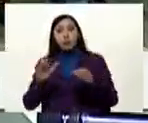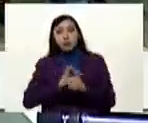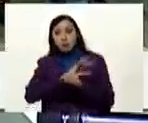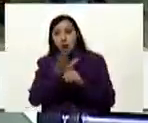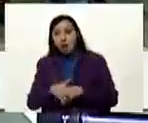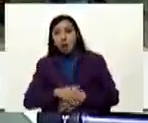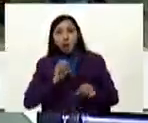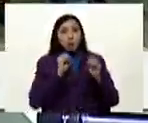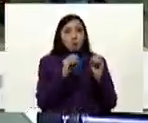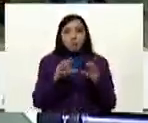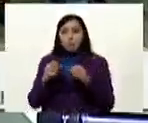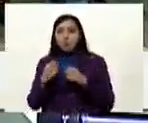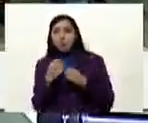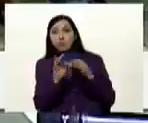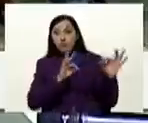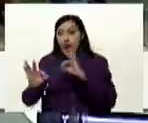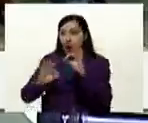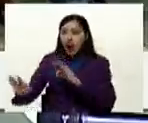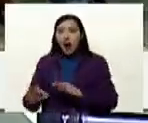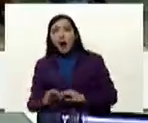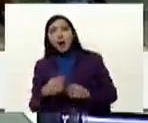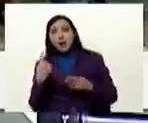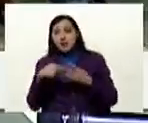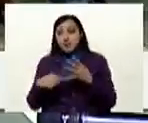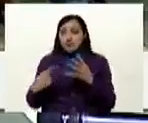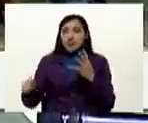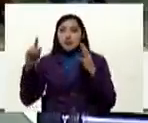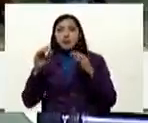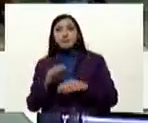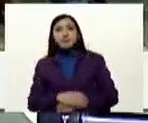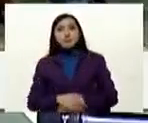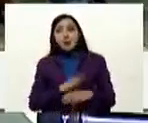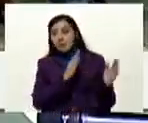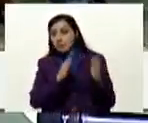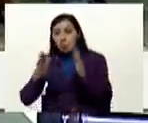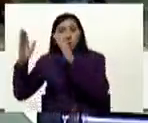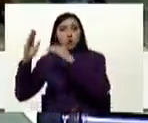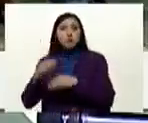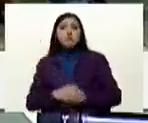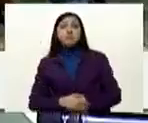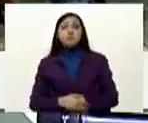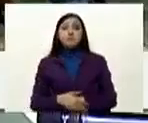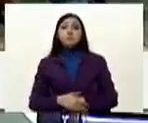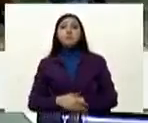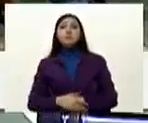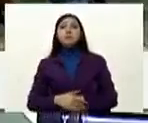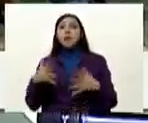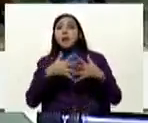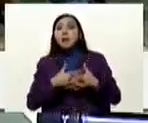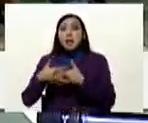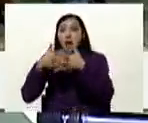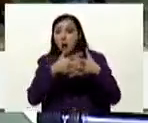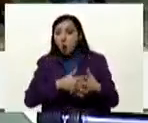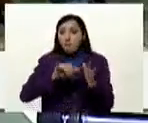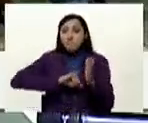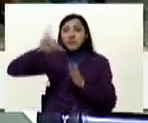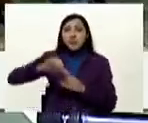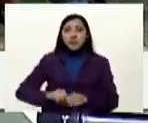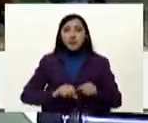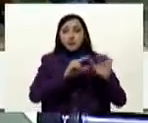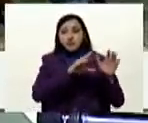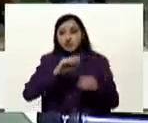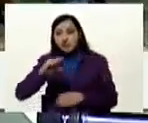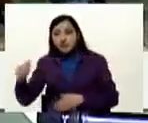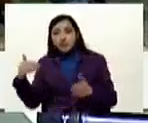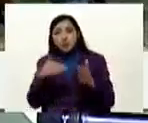una primera ola, una segunda, una tercera, una cuarta, una quinta ola. Estados Unidos llegó a 700 mil